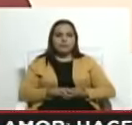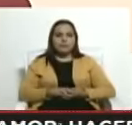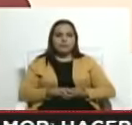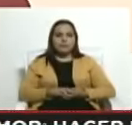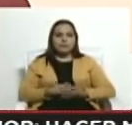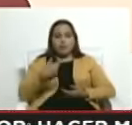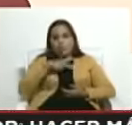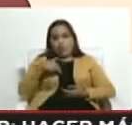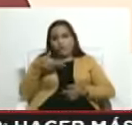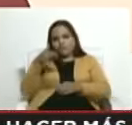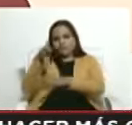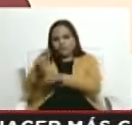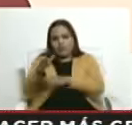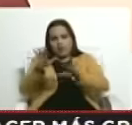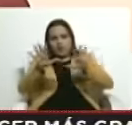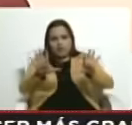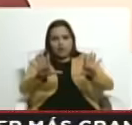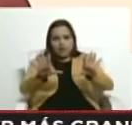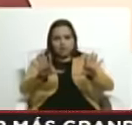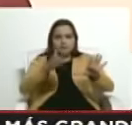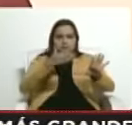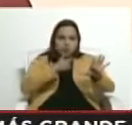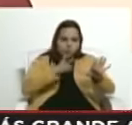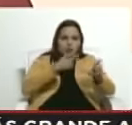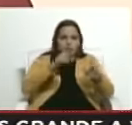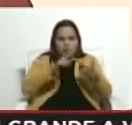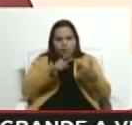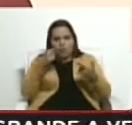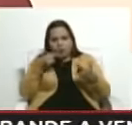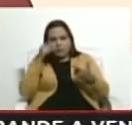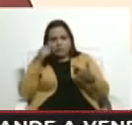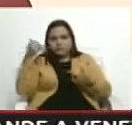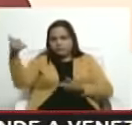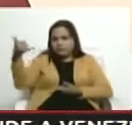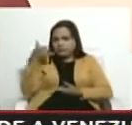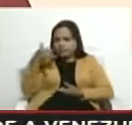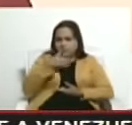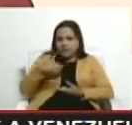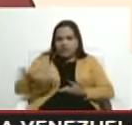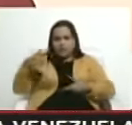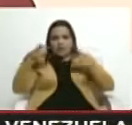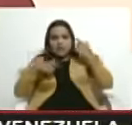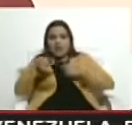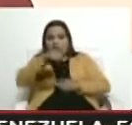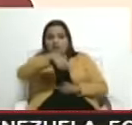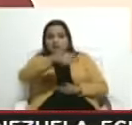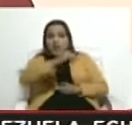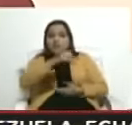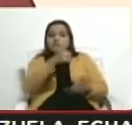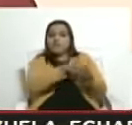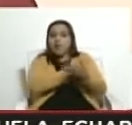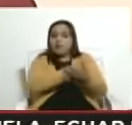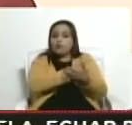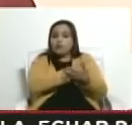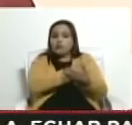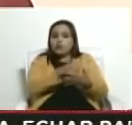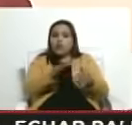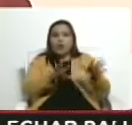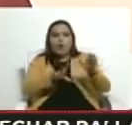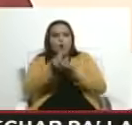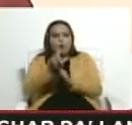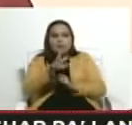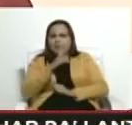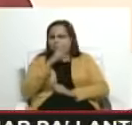nosotros fuimos allá el 10, José Vicente y mi persona, y salimos de ahí, llamamos al comandante y le dijimos, la gente está montada en un golpe de Estado. 11,